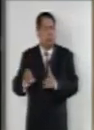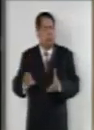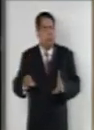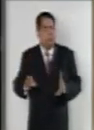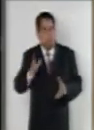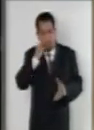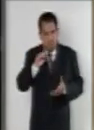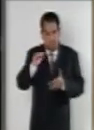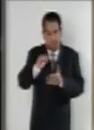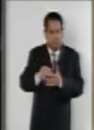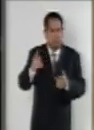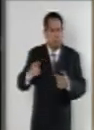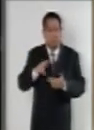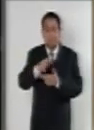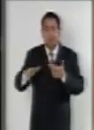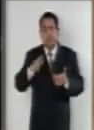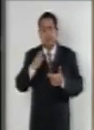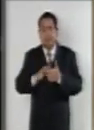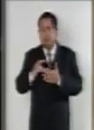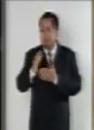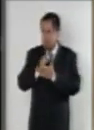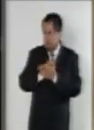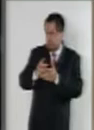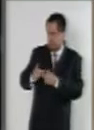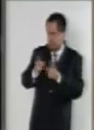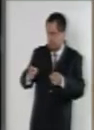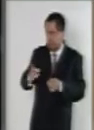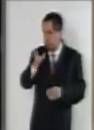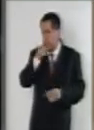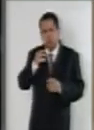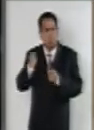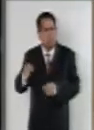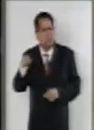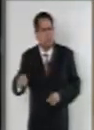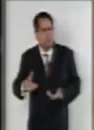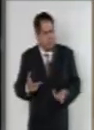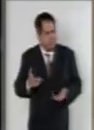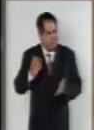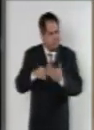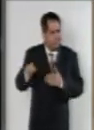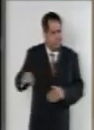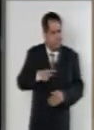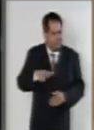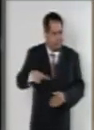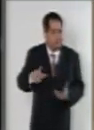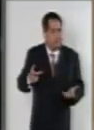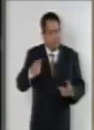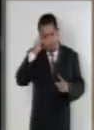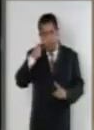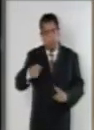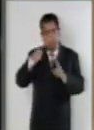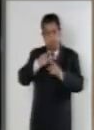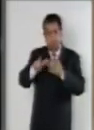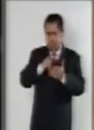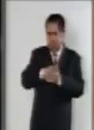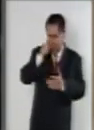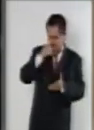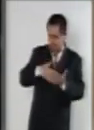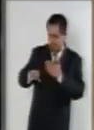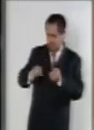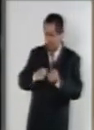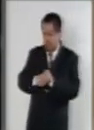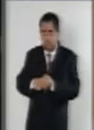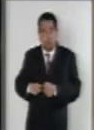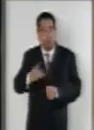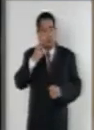se establezcan en las regiones de menor desarrollo social, que supuestamente es uno de los objetivos de esta ley. Las 3